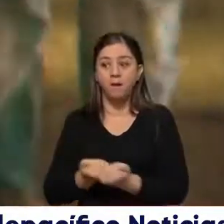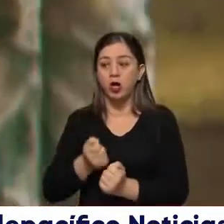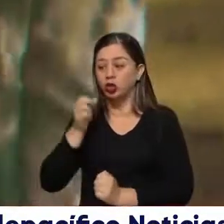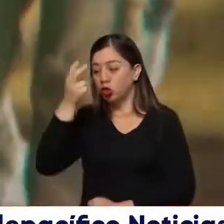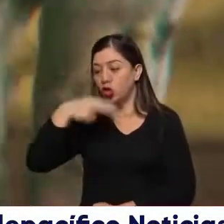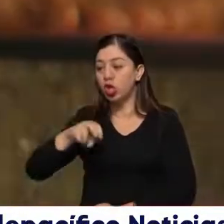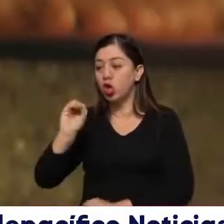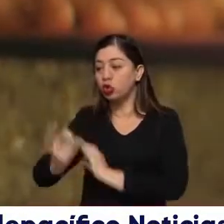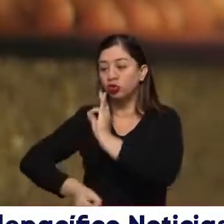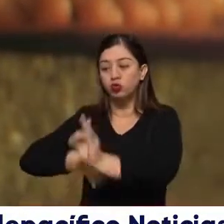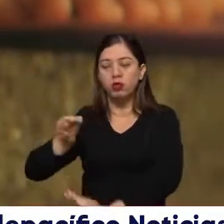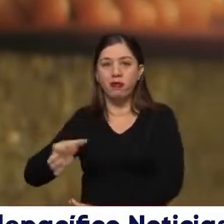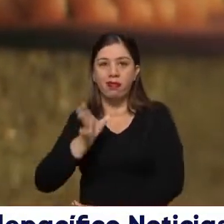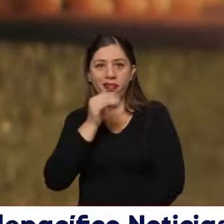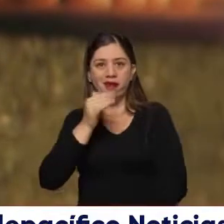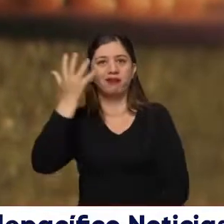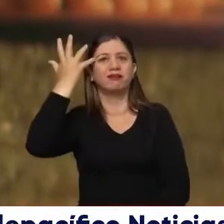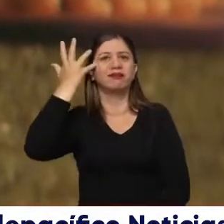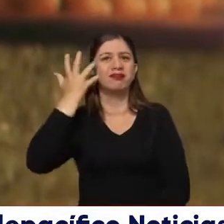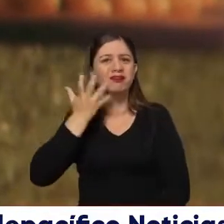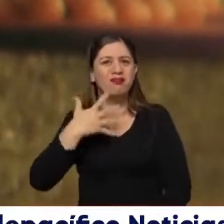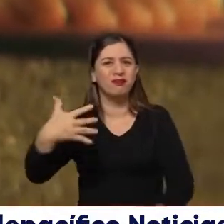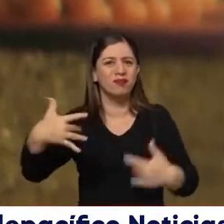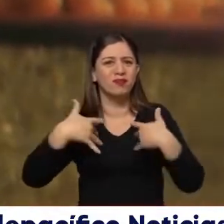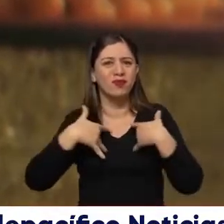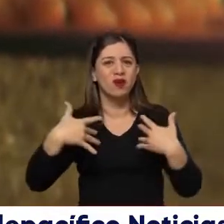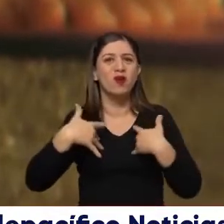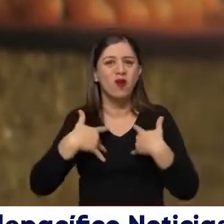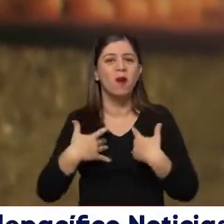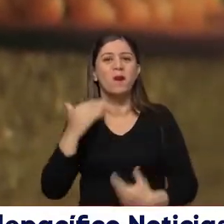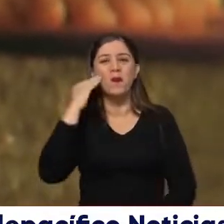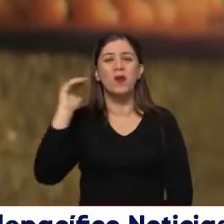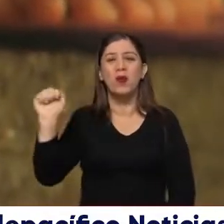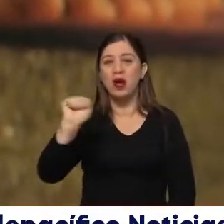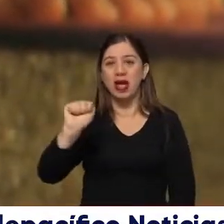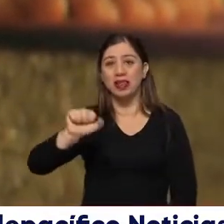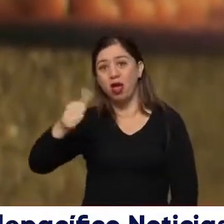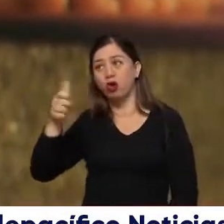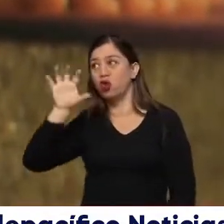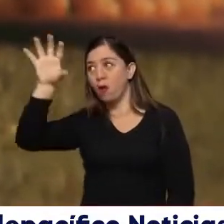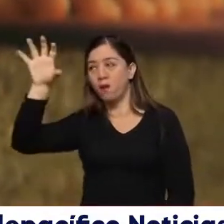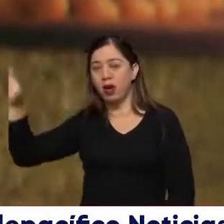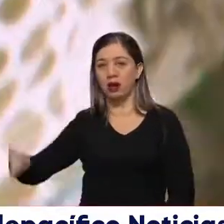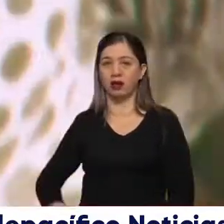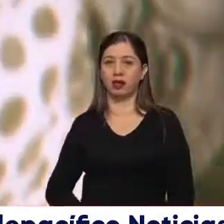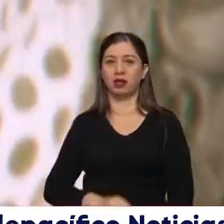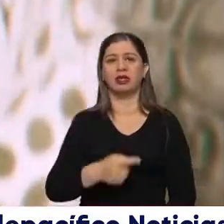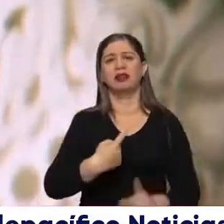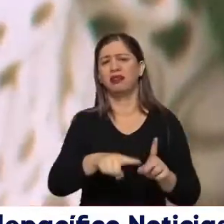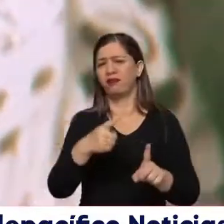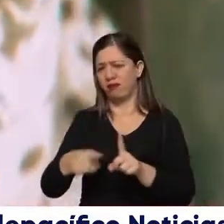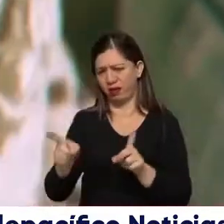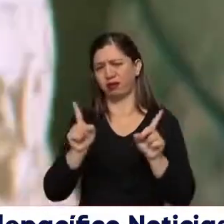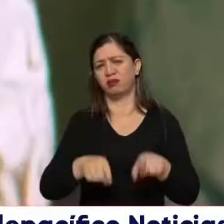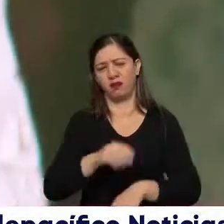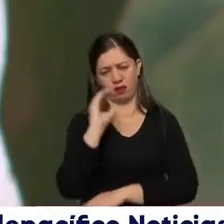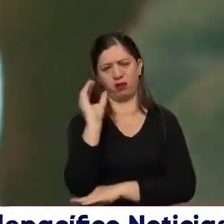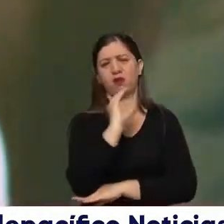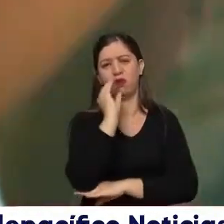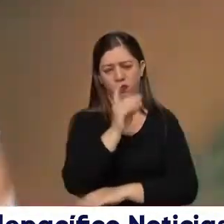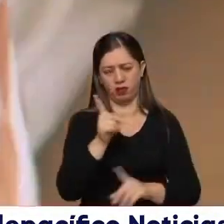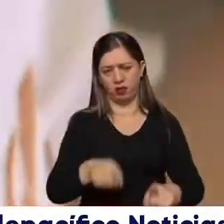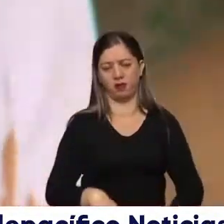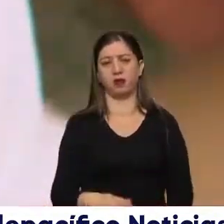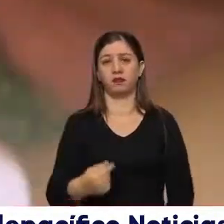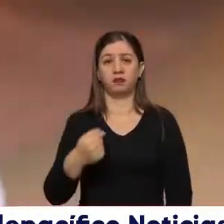sus hijos, drama que a diario soportan ciudadanas extranjeras como María, Lucía y también muchas colombianas. Mis